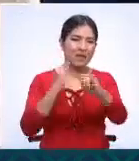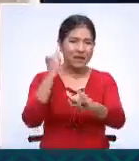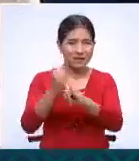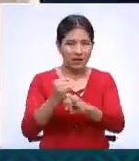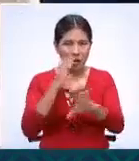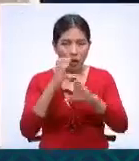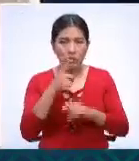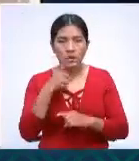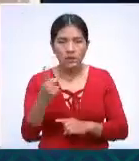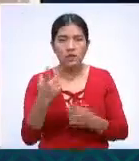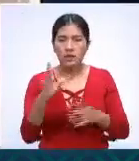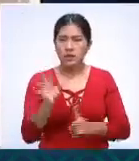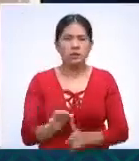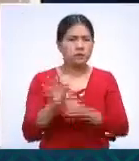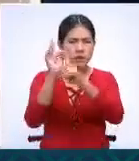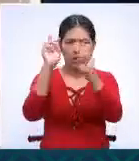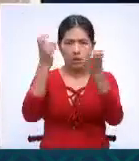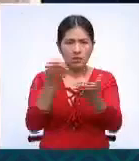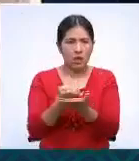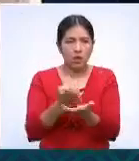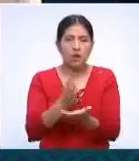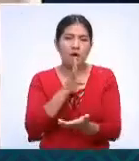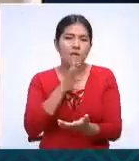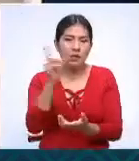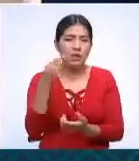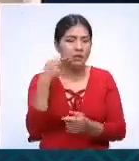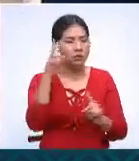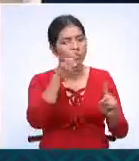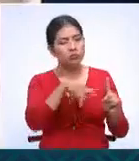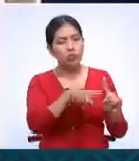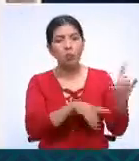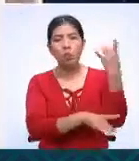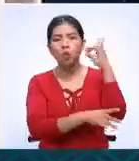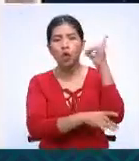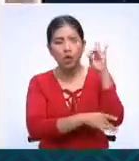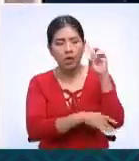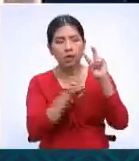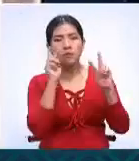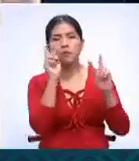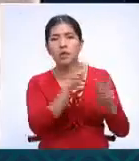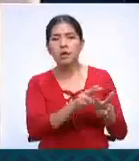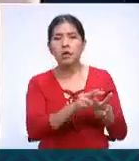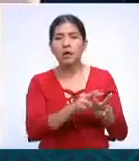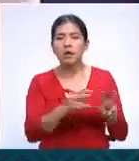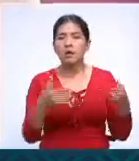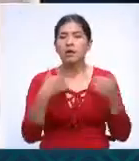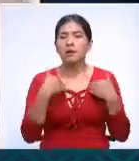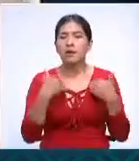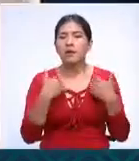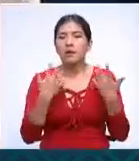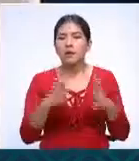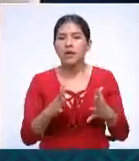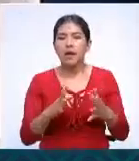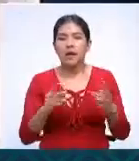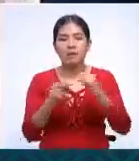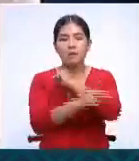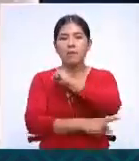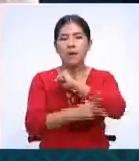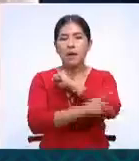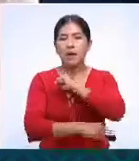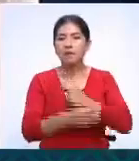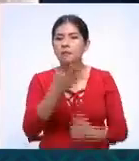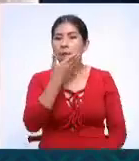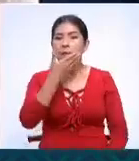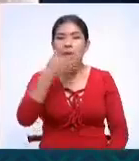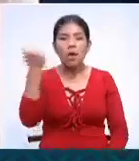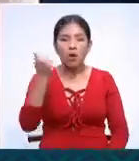internacional especializado en economía, que dice que Bolivia es el país que tiene